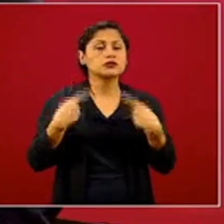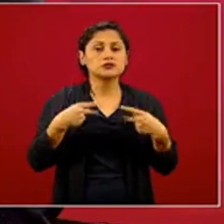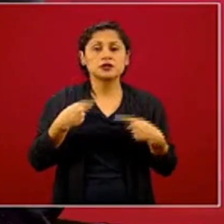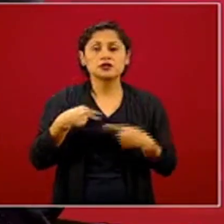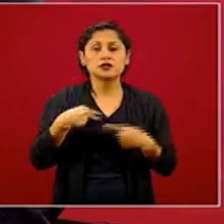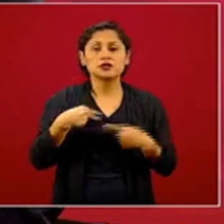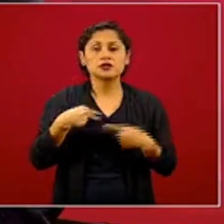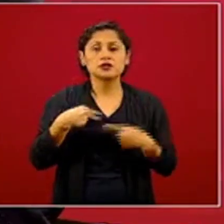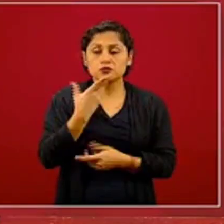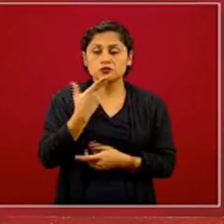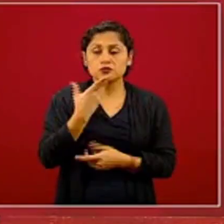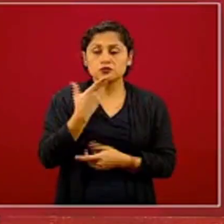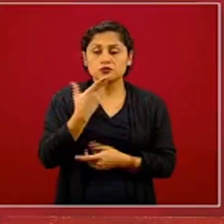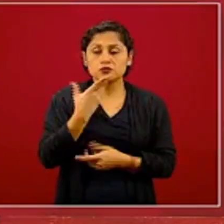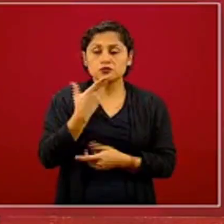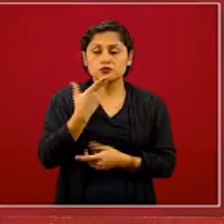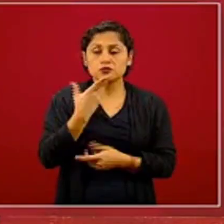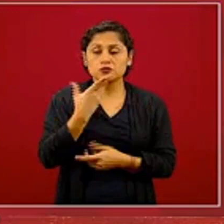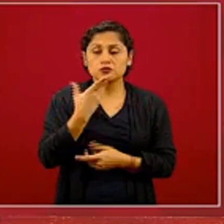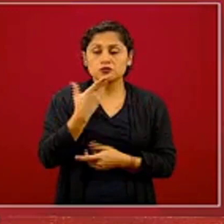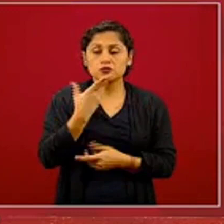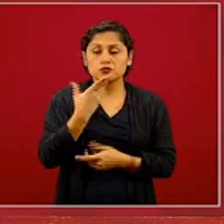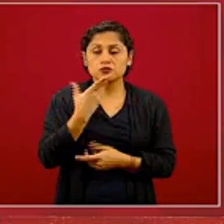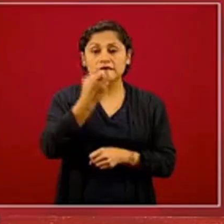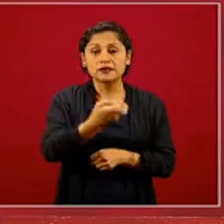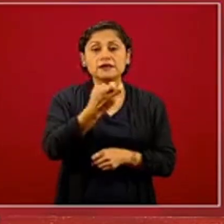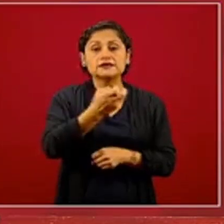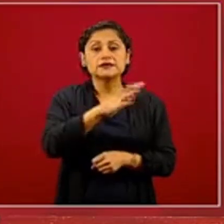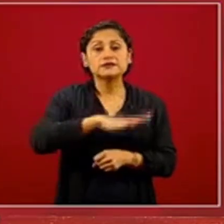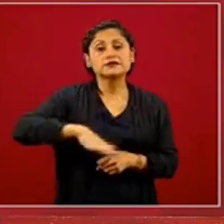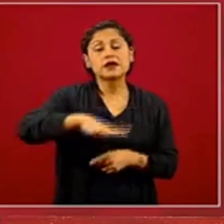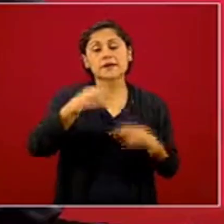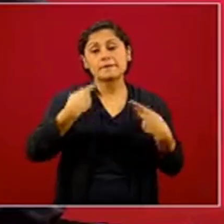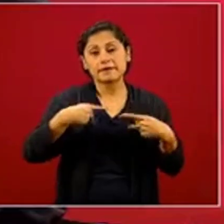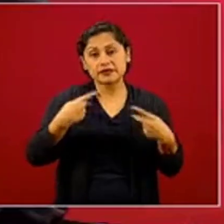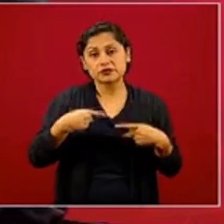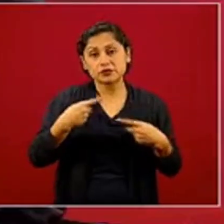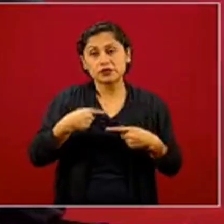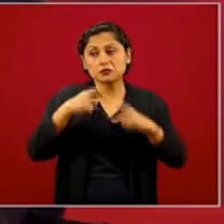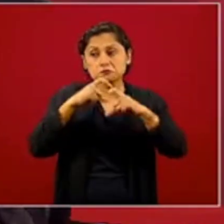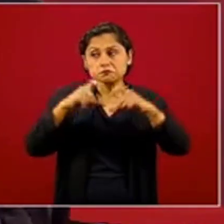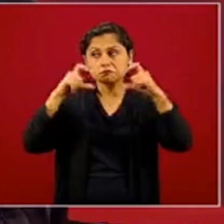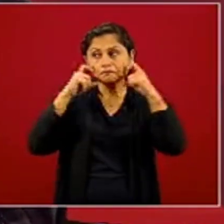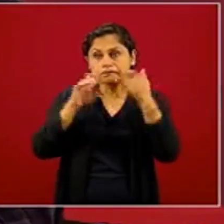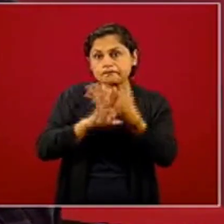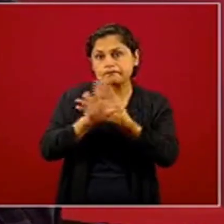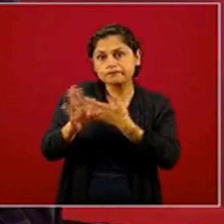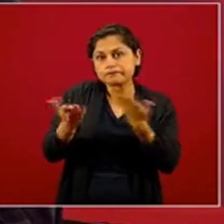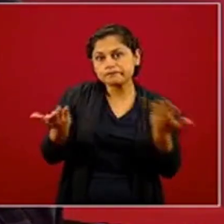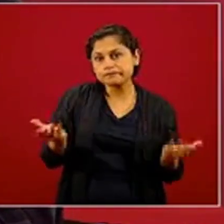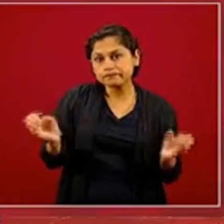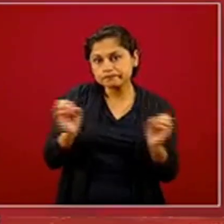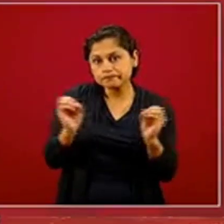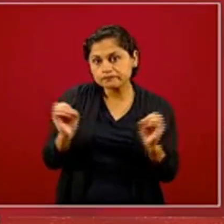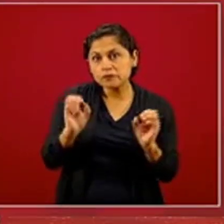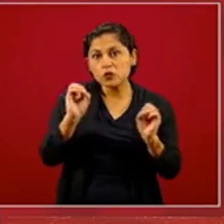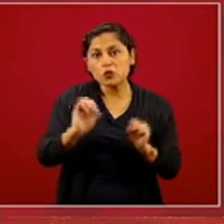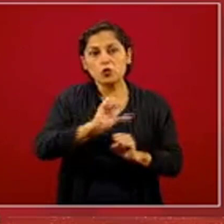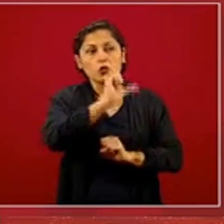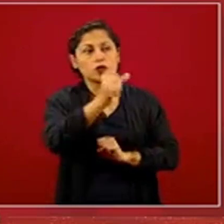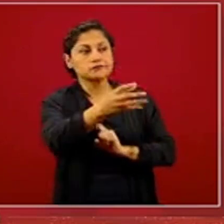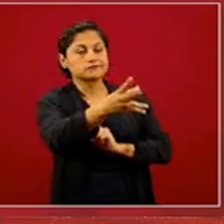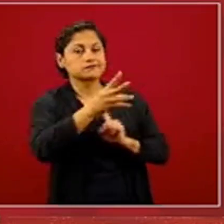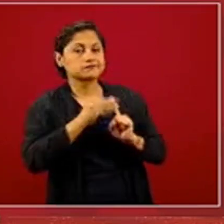pudiera ayudar a que se contagien esas personas u otros a su alrededor? No se sabe en el mundo